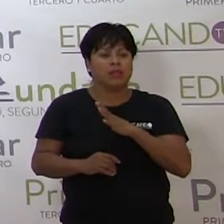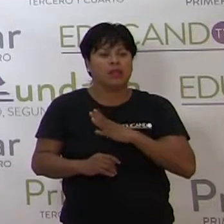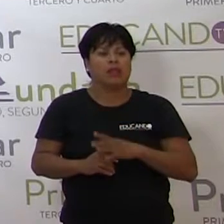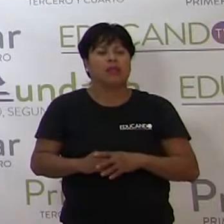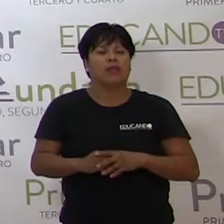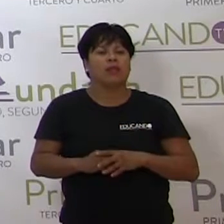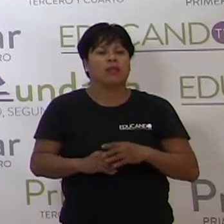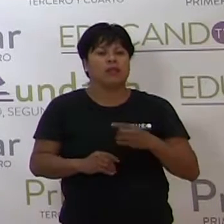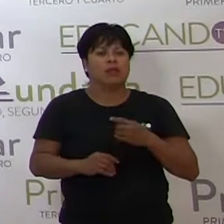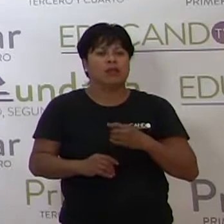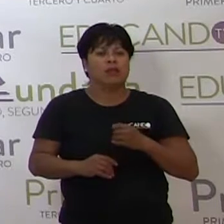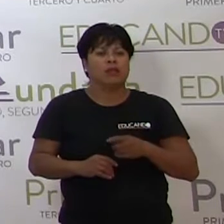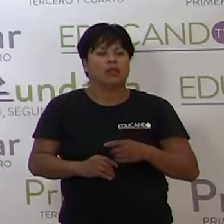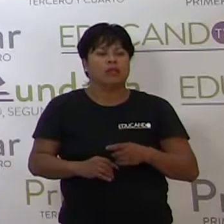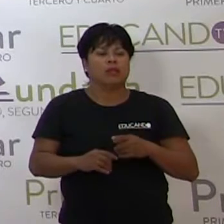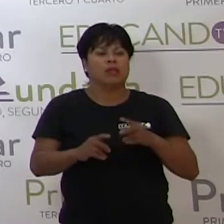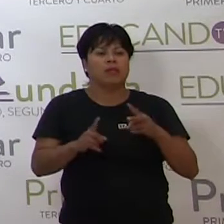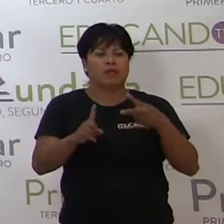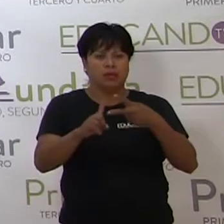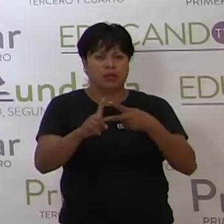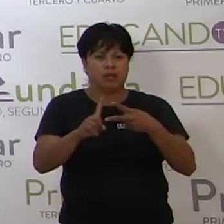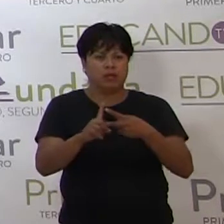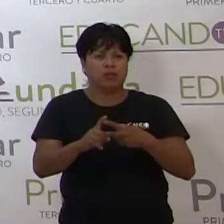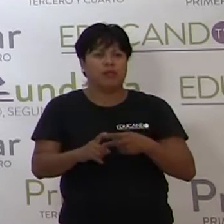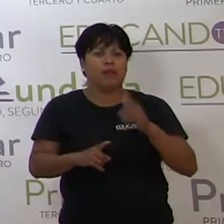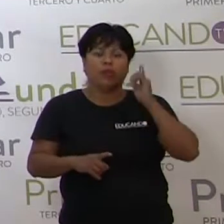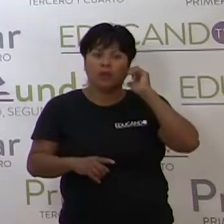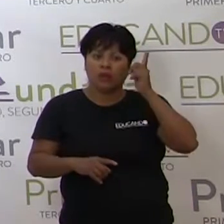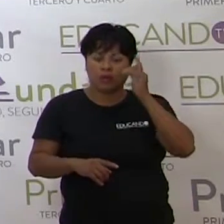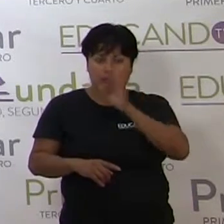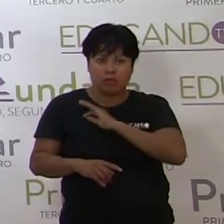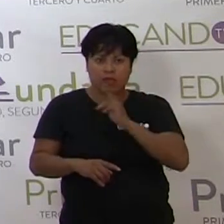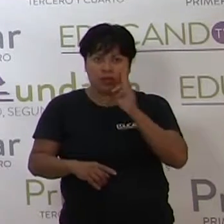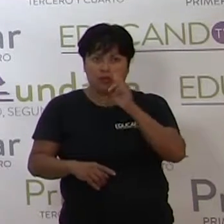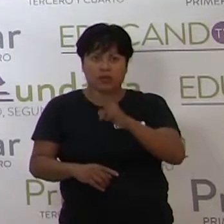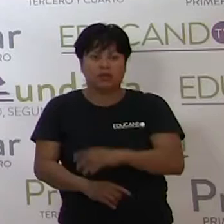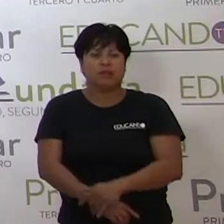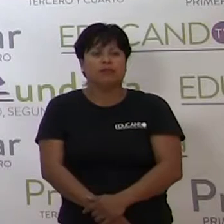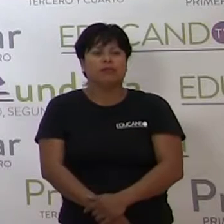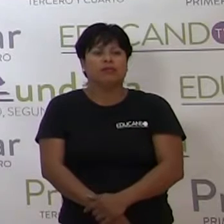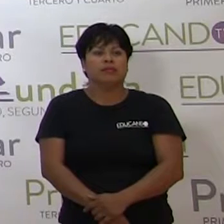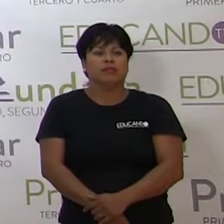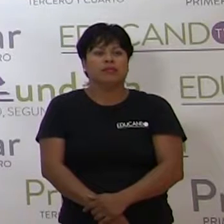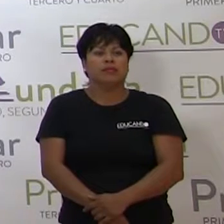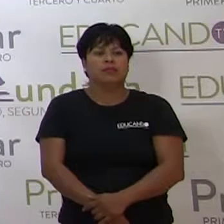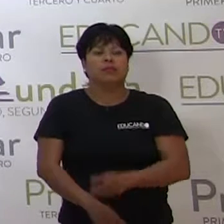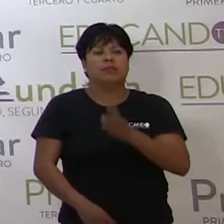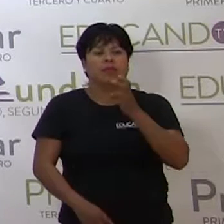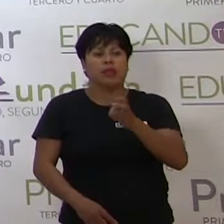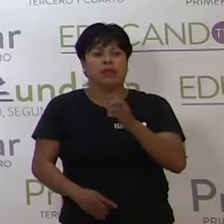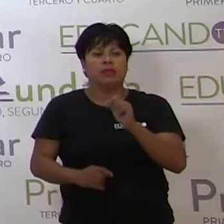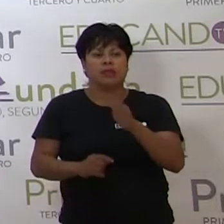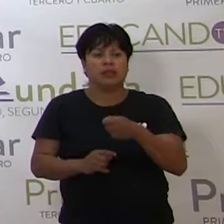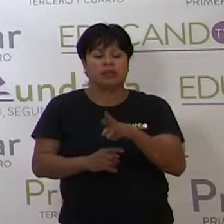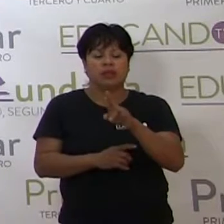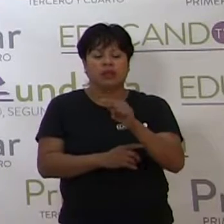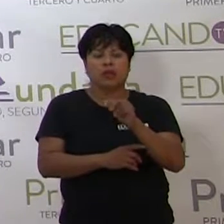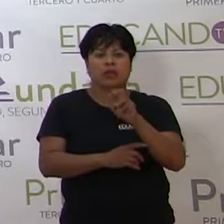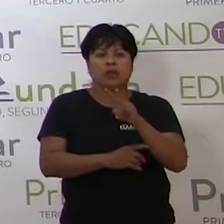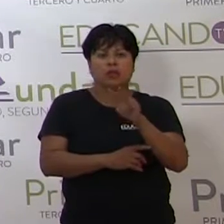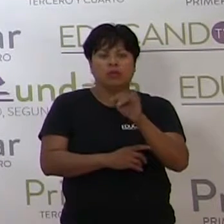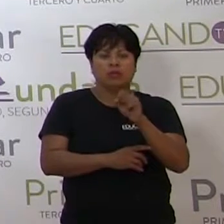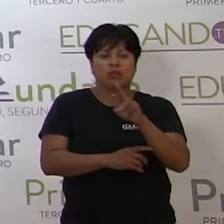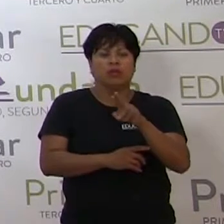marqué el triángulo rectángulo. Ojalá lo puedas ver. Es el retrovisor del